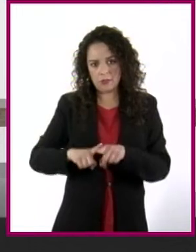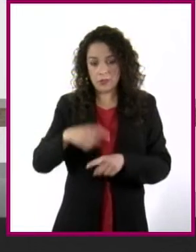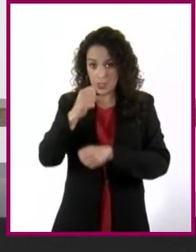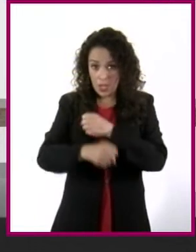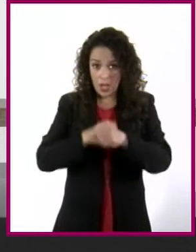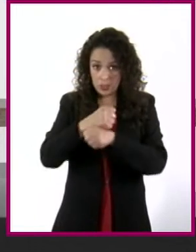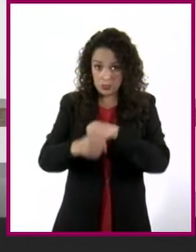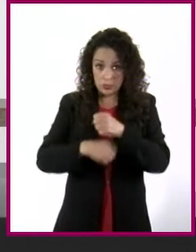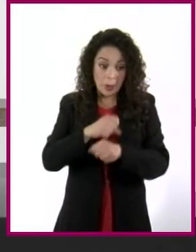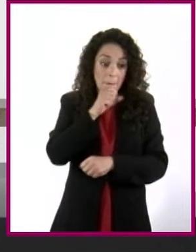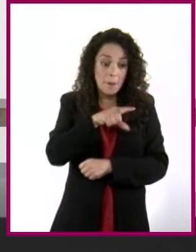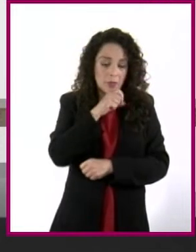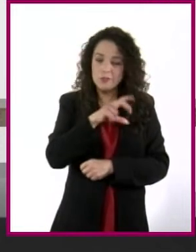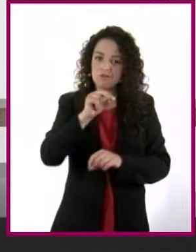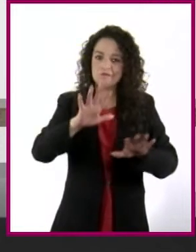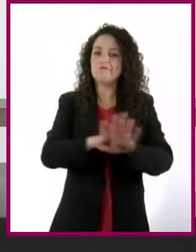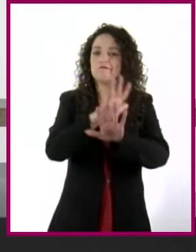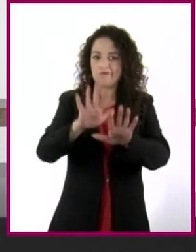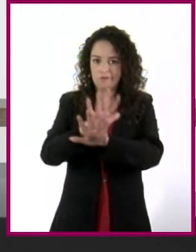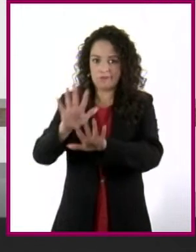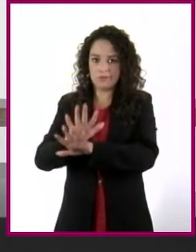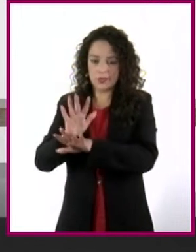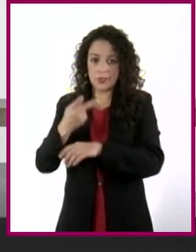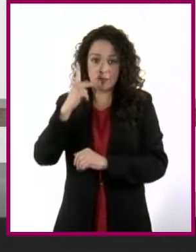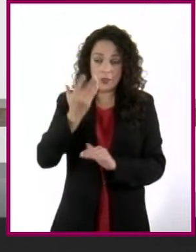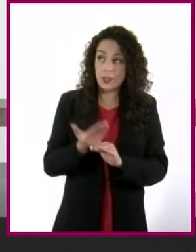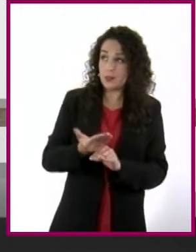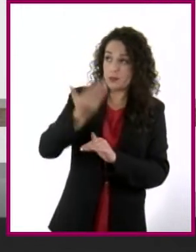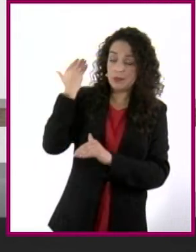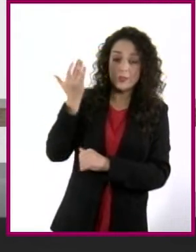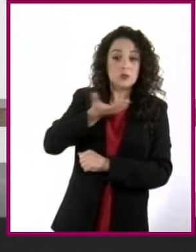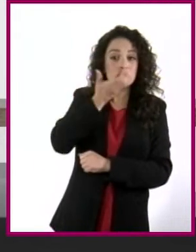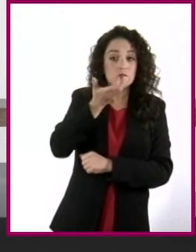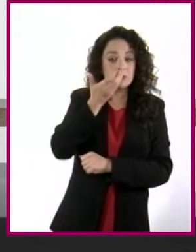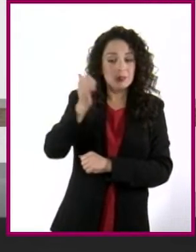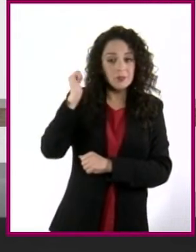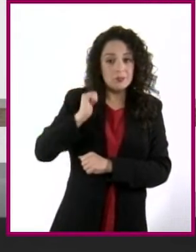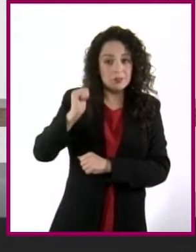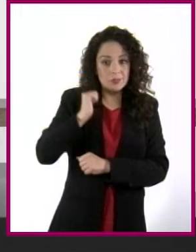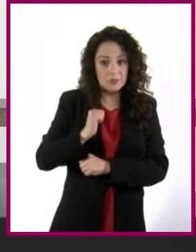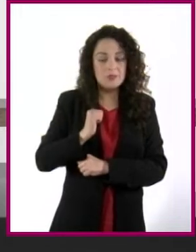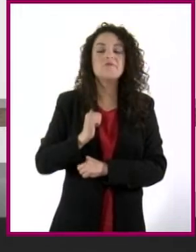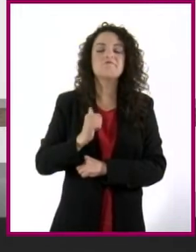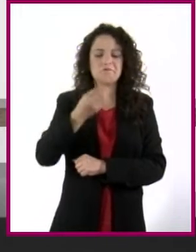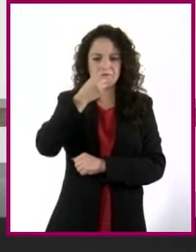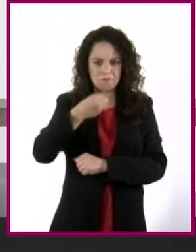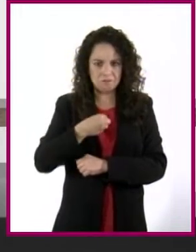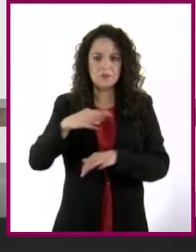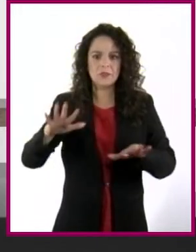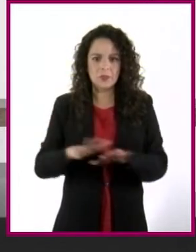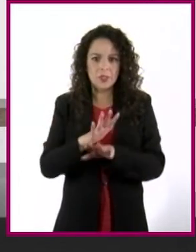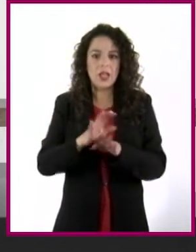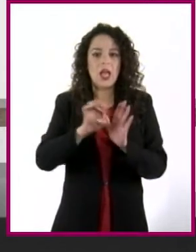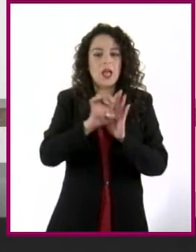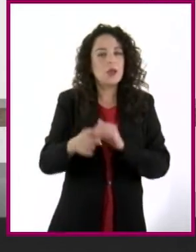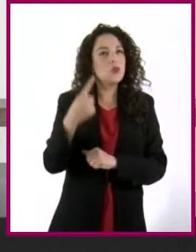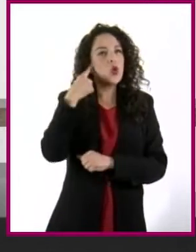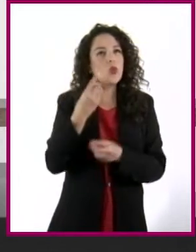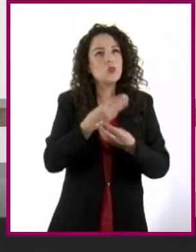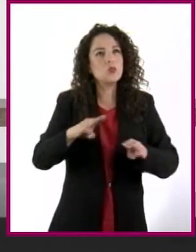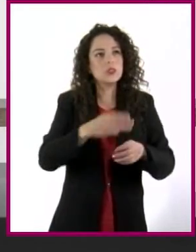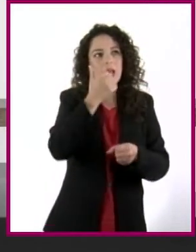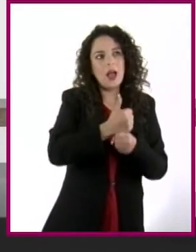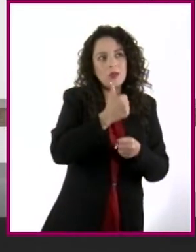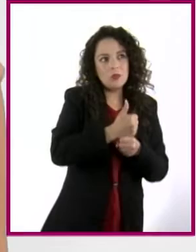tiempo. Mientras tanto, las viejas tradiciones se incorporan a la actualidad. Es como escuchar la música de los abuelos y después